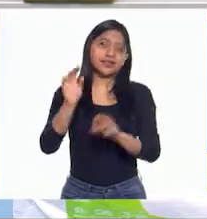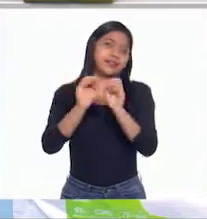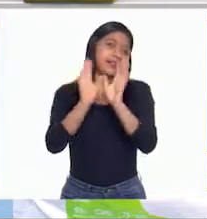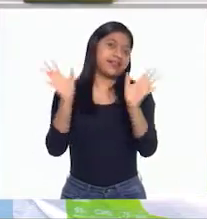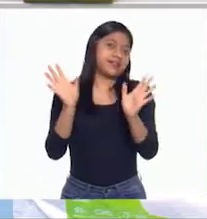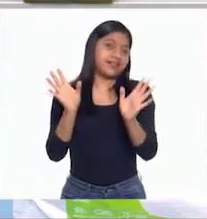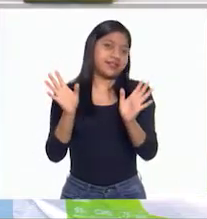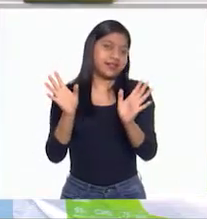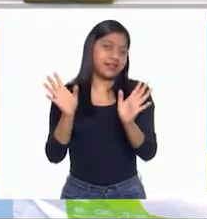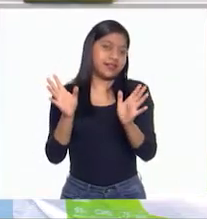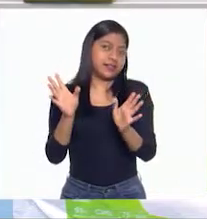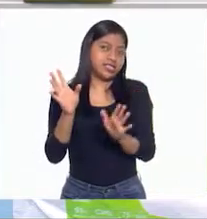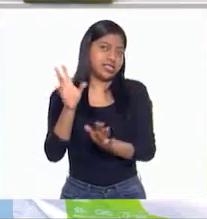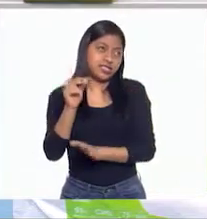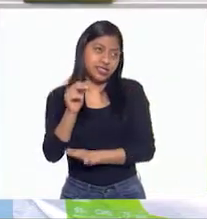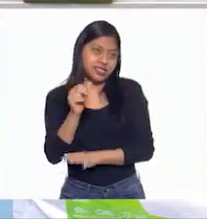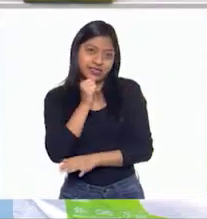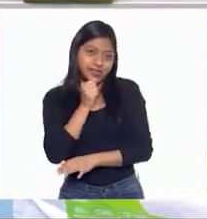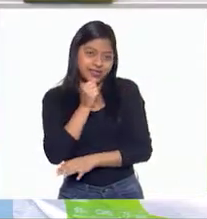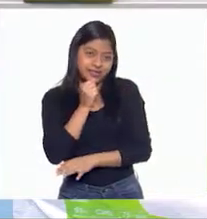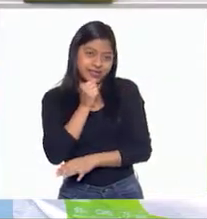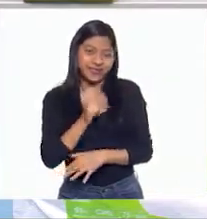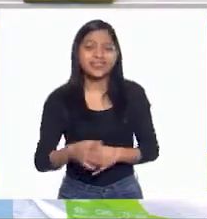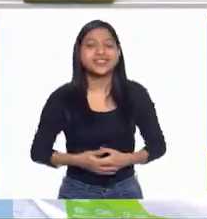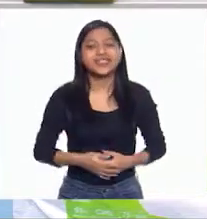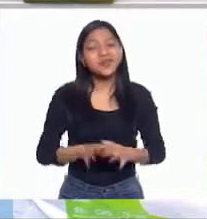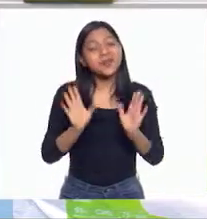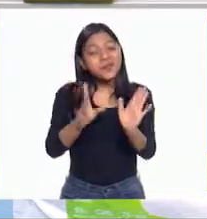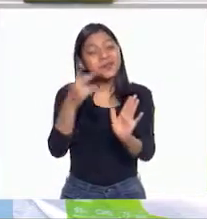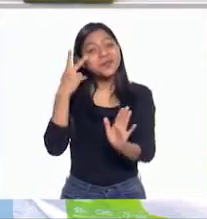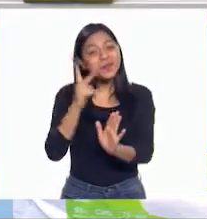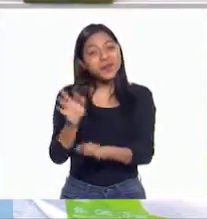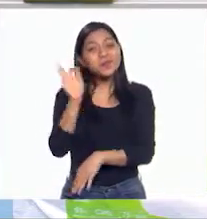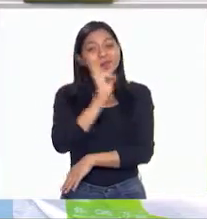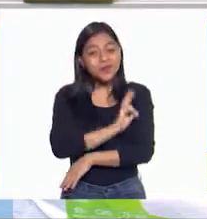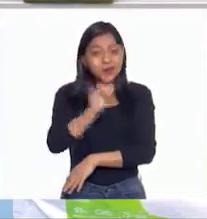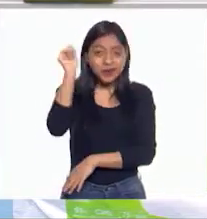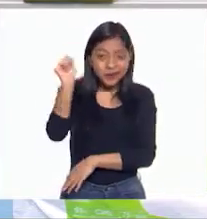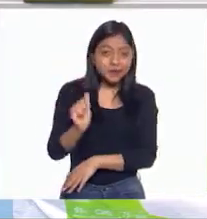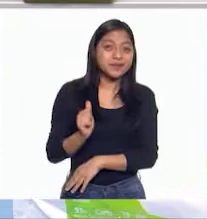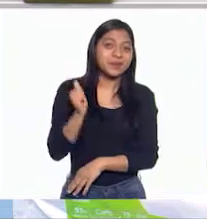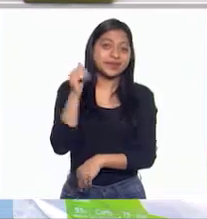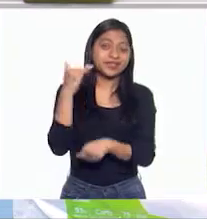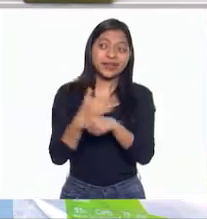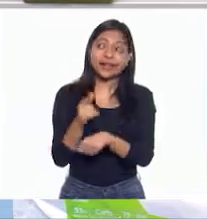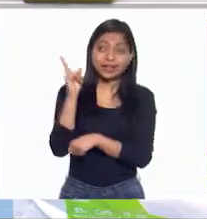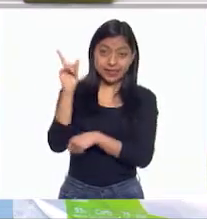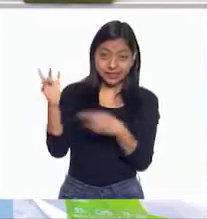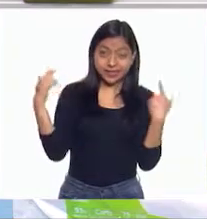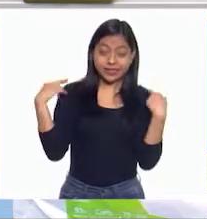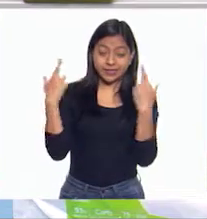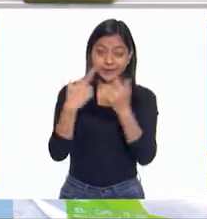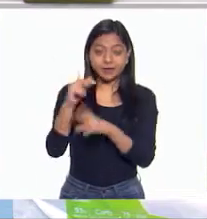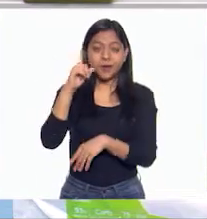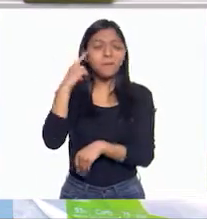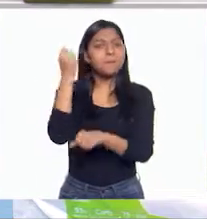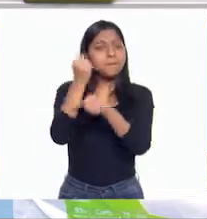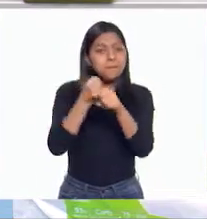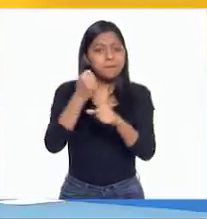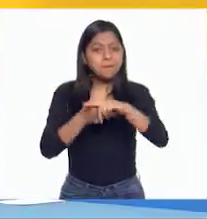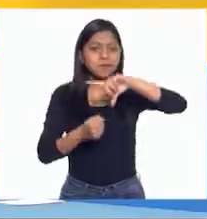que todavía no muy bien. Pero podemos aprovechar que estamos aquí con el maestro y